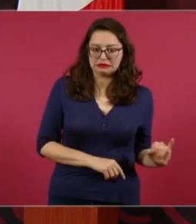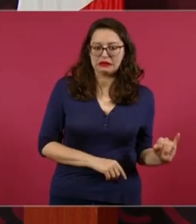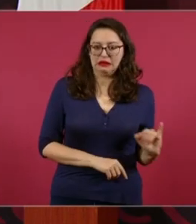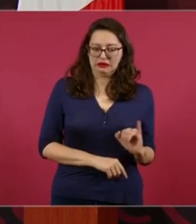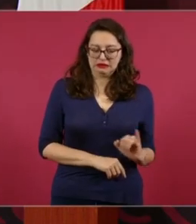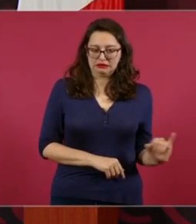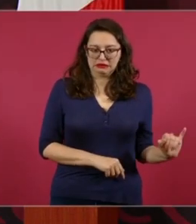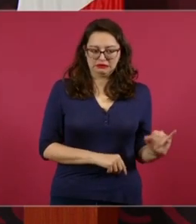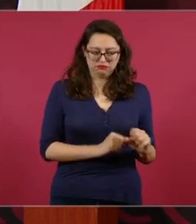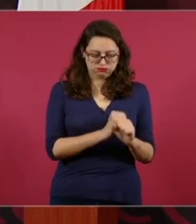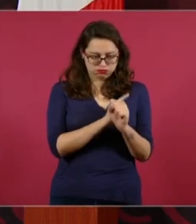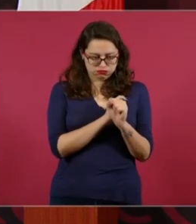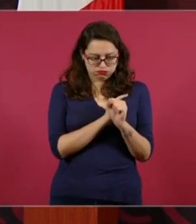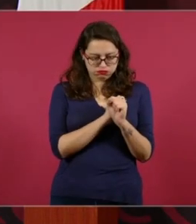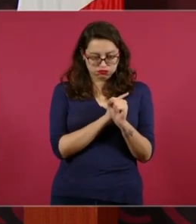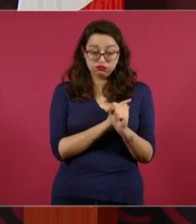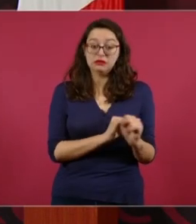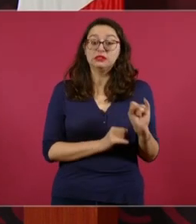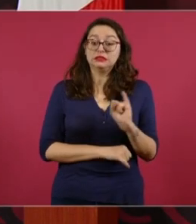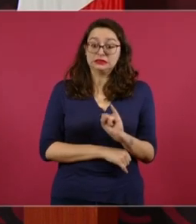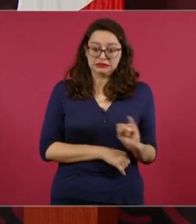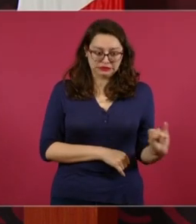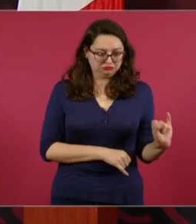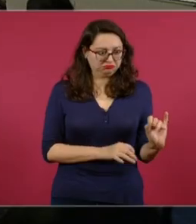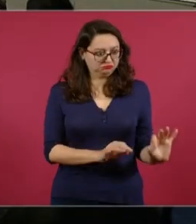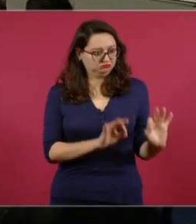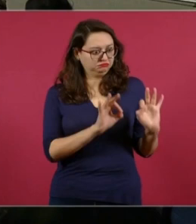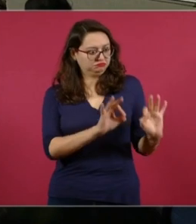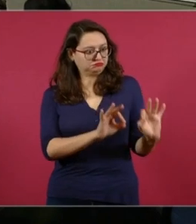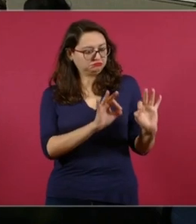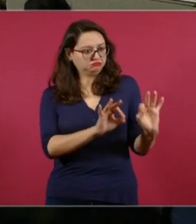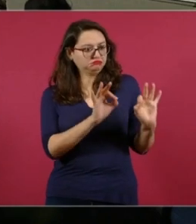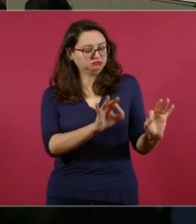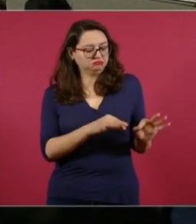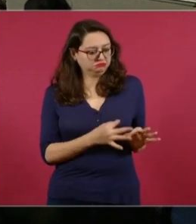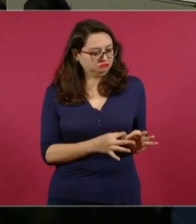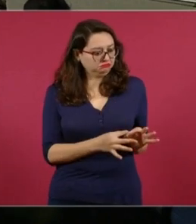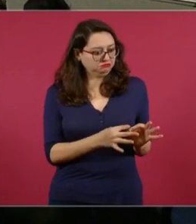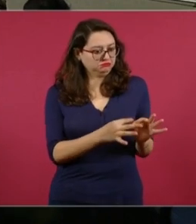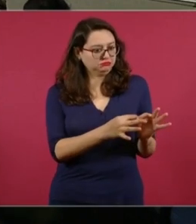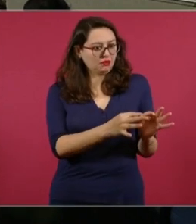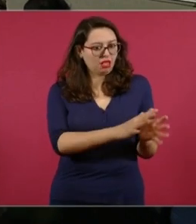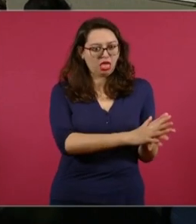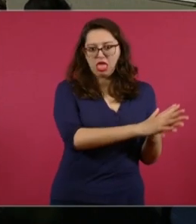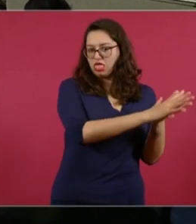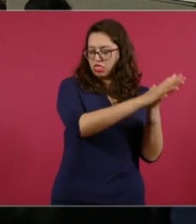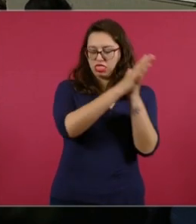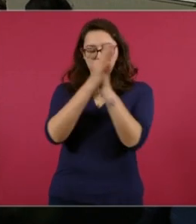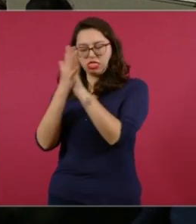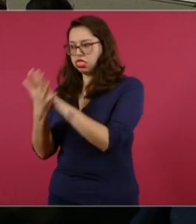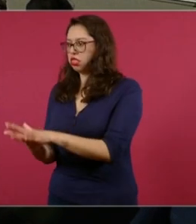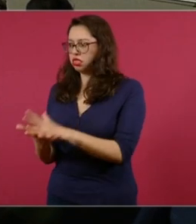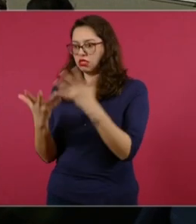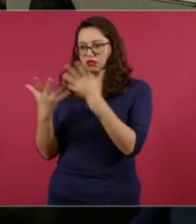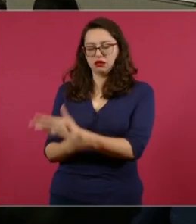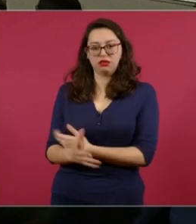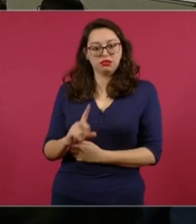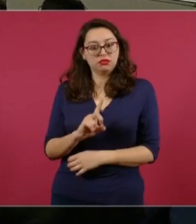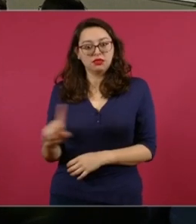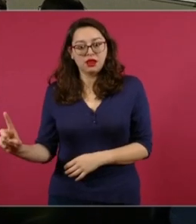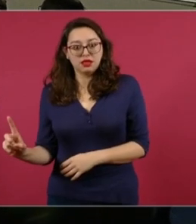un investigador de primer orden, muy bueno, muy bueno. Pero, como